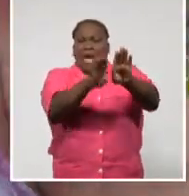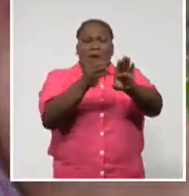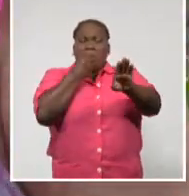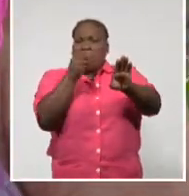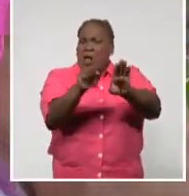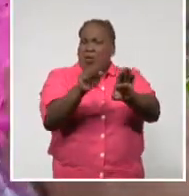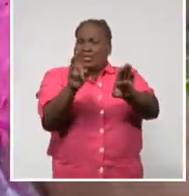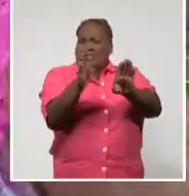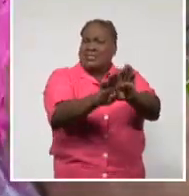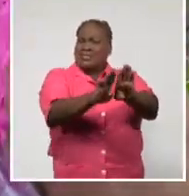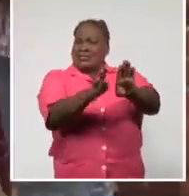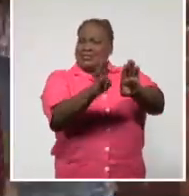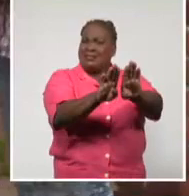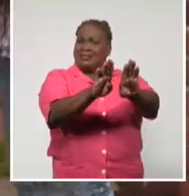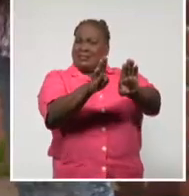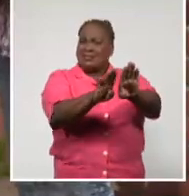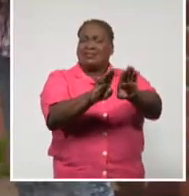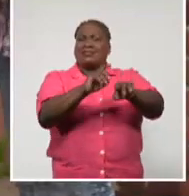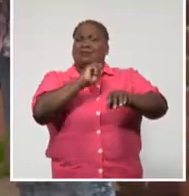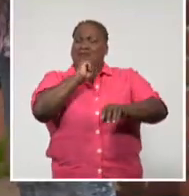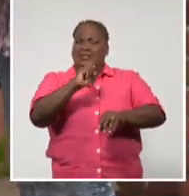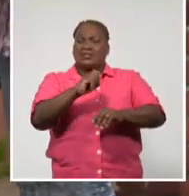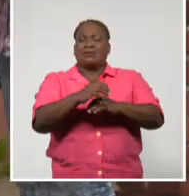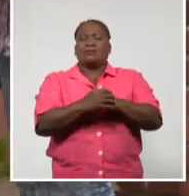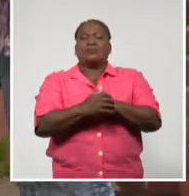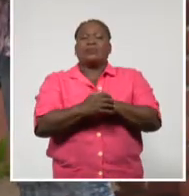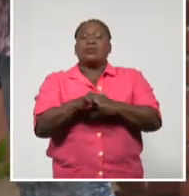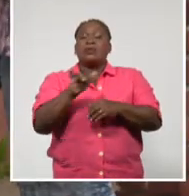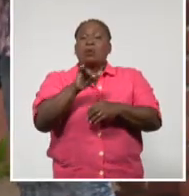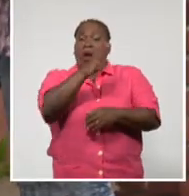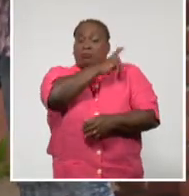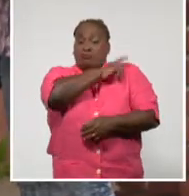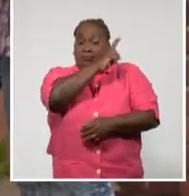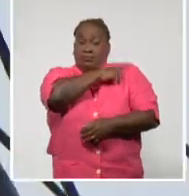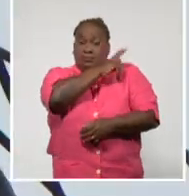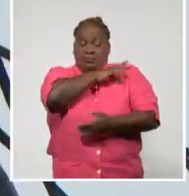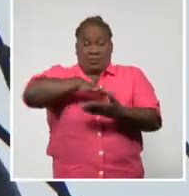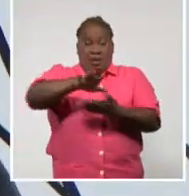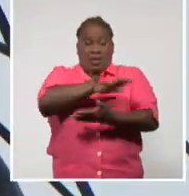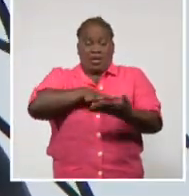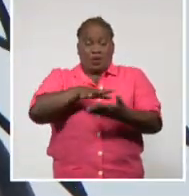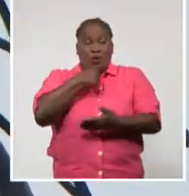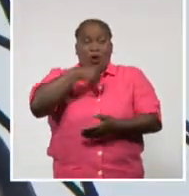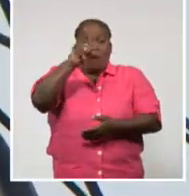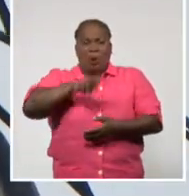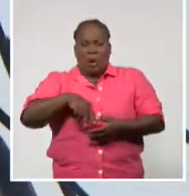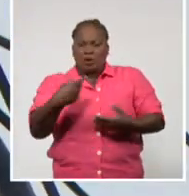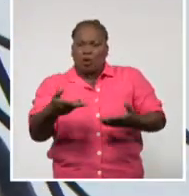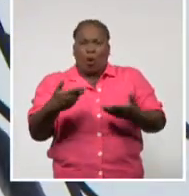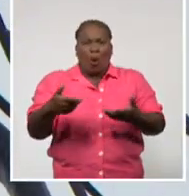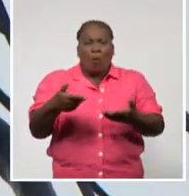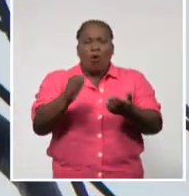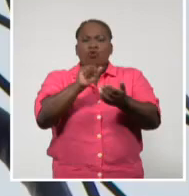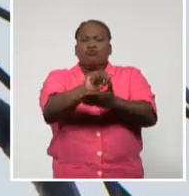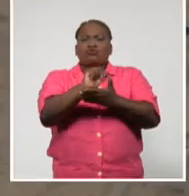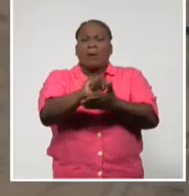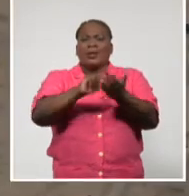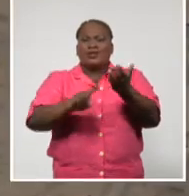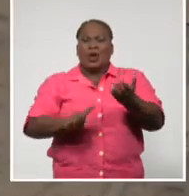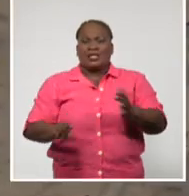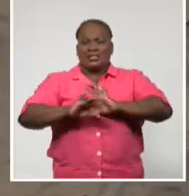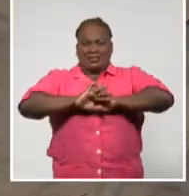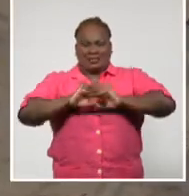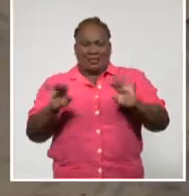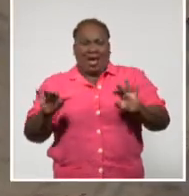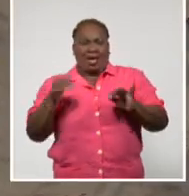podía, pero ya eso fue cuestiones de segundos. Las autoridades del territorio evalúan los daños, está recuperado el servicio eléctrico y telefónico y